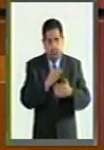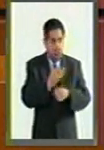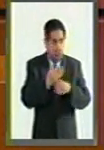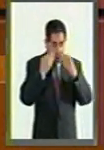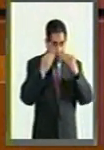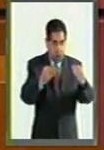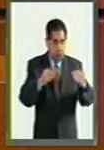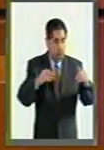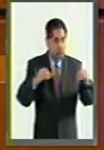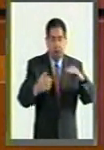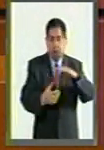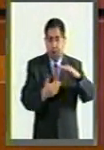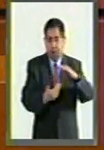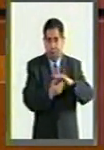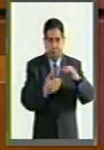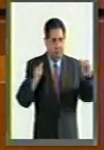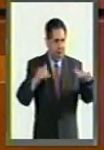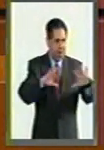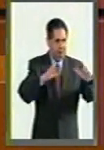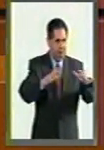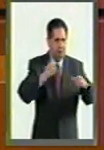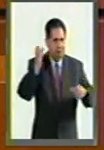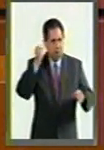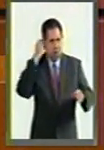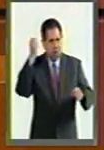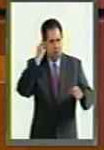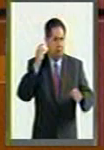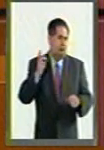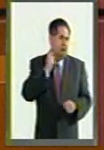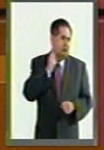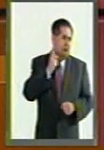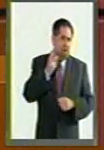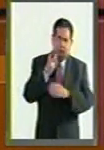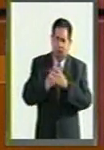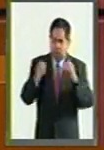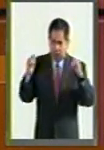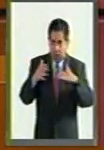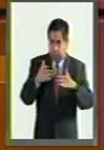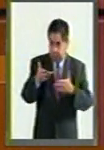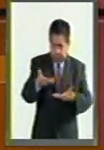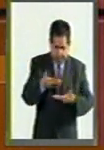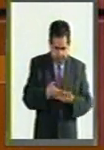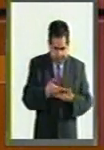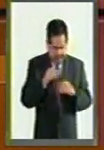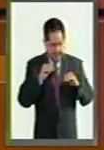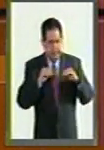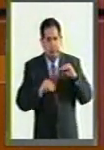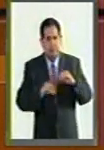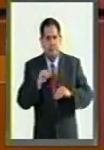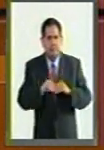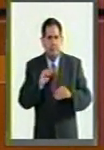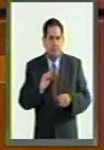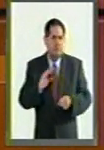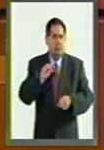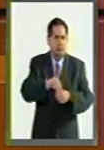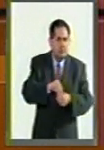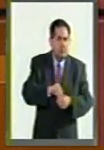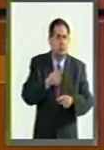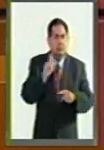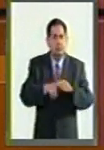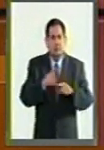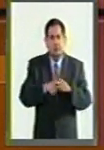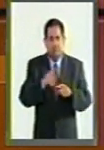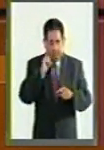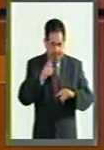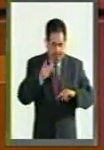estas mesas de trabajo que convocamos Senado y Cámara de Diputados, lo único que pudimos lograr hoy, sin